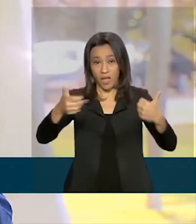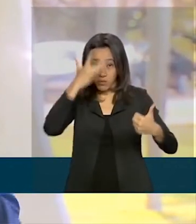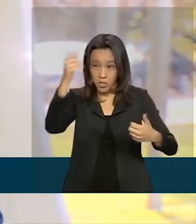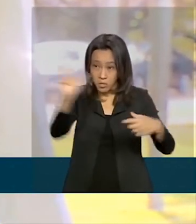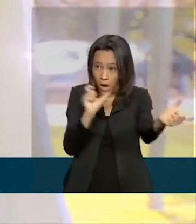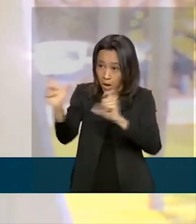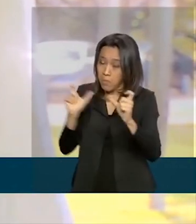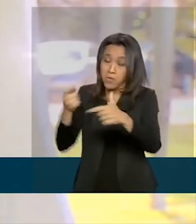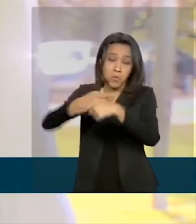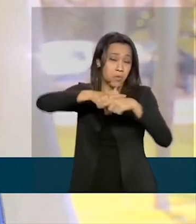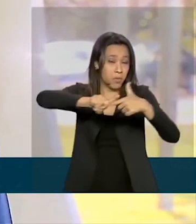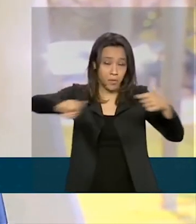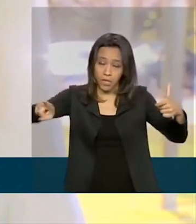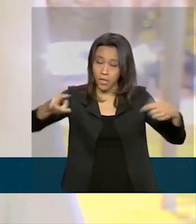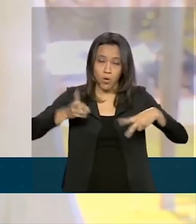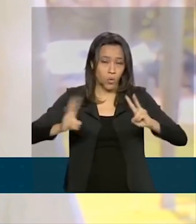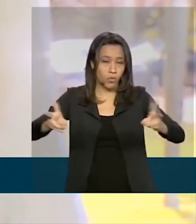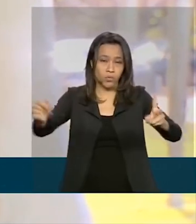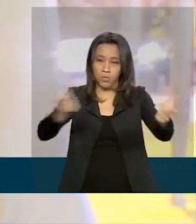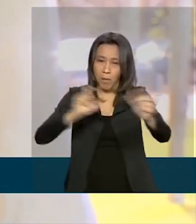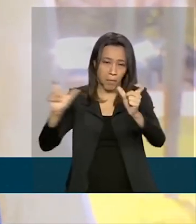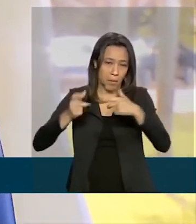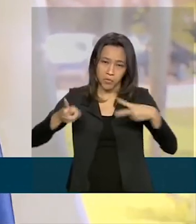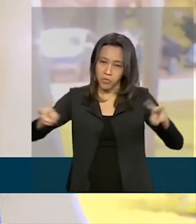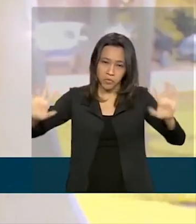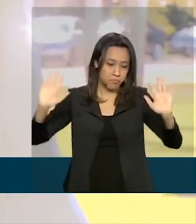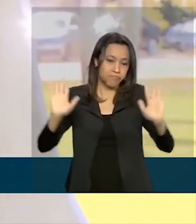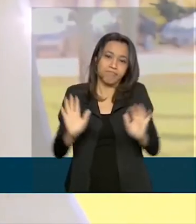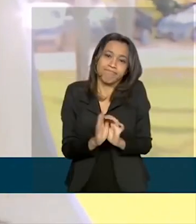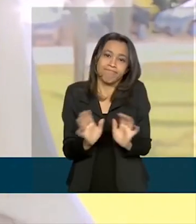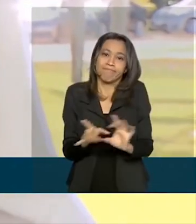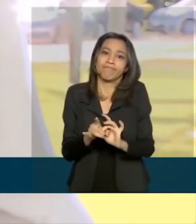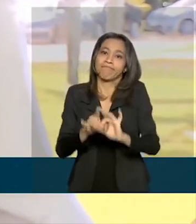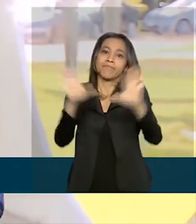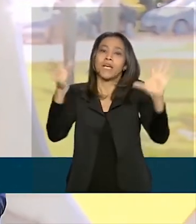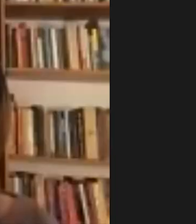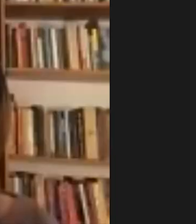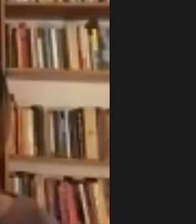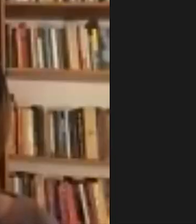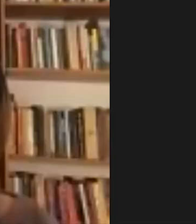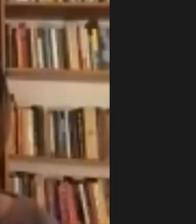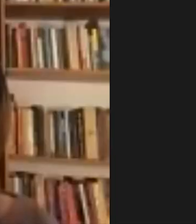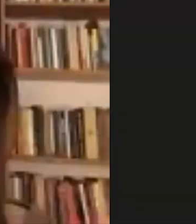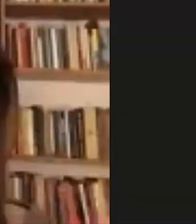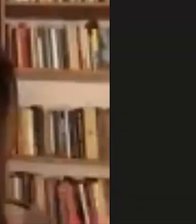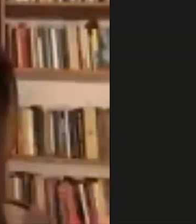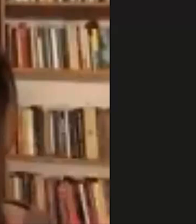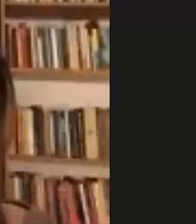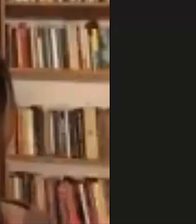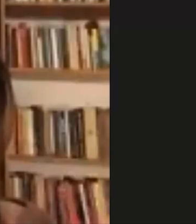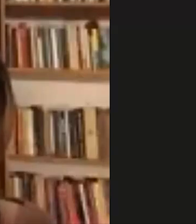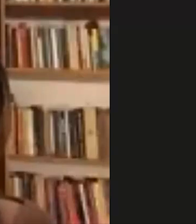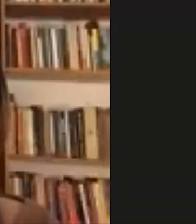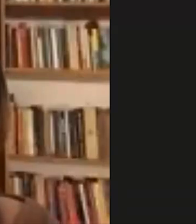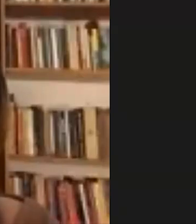la pandemia, mostraron mayor preocupación por los efectos del virus en la economía brasileña. Y la narrativa de poner a